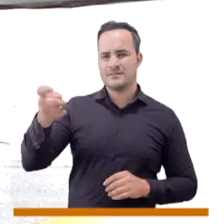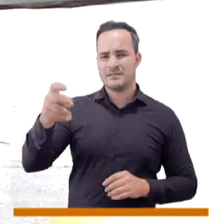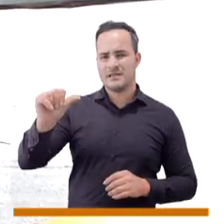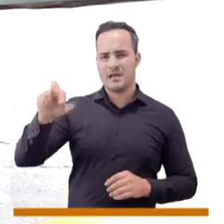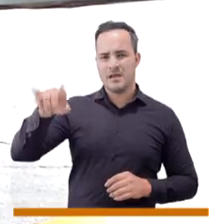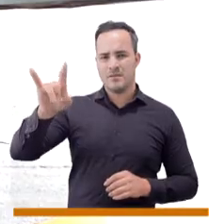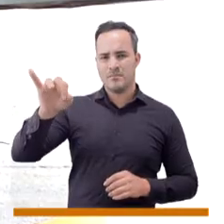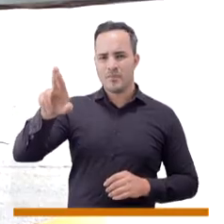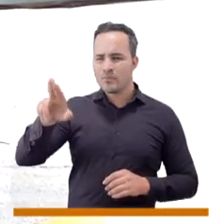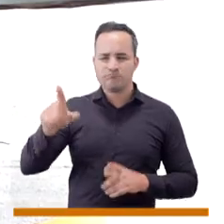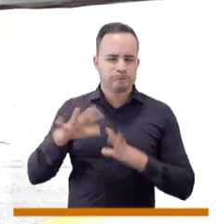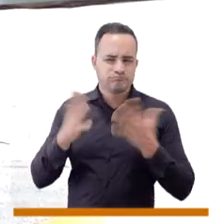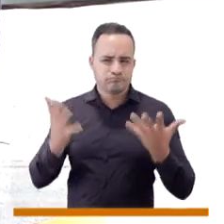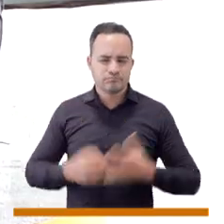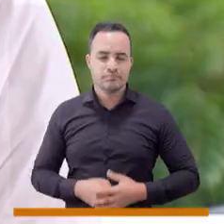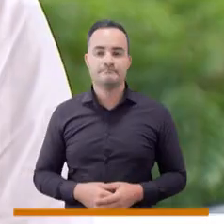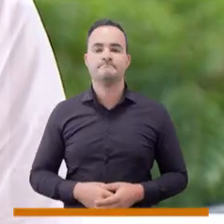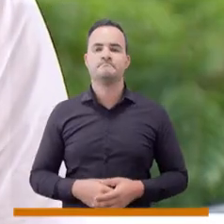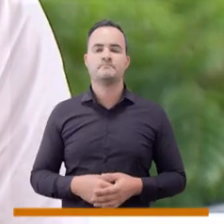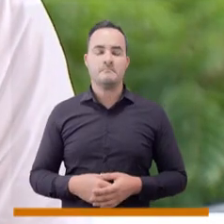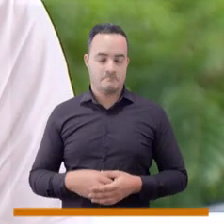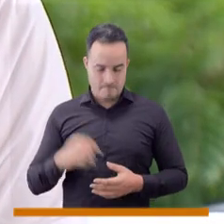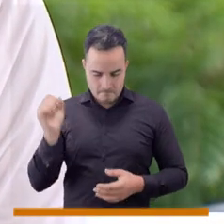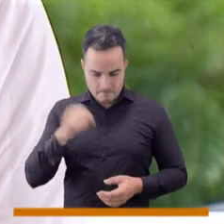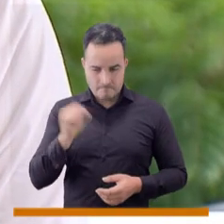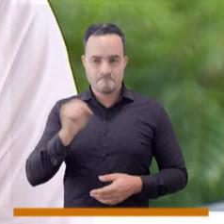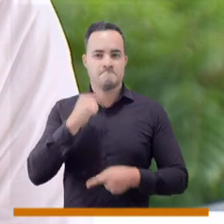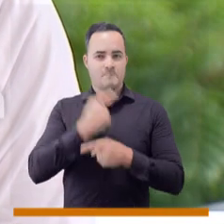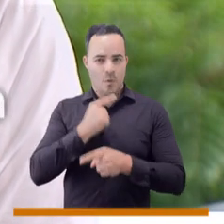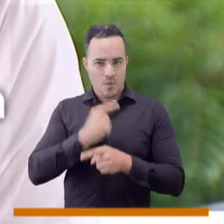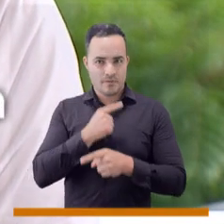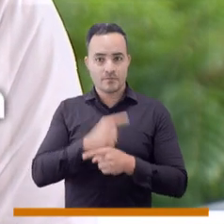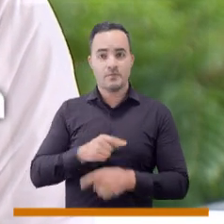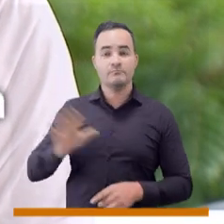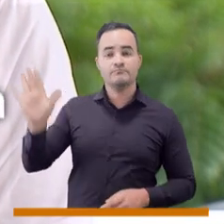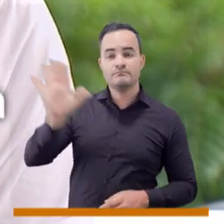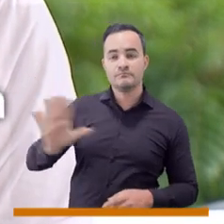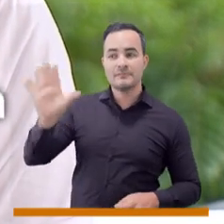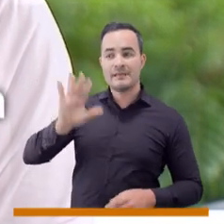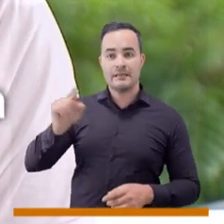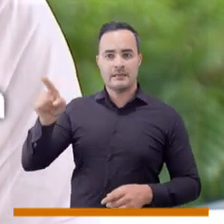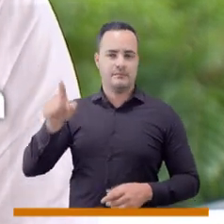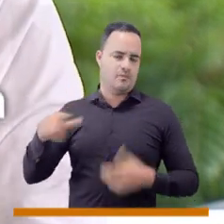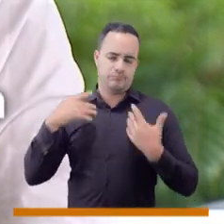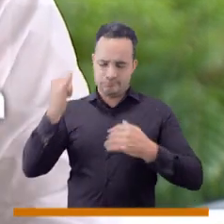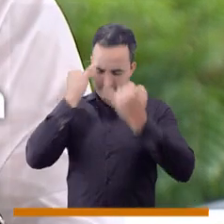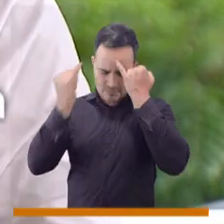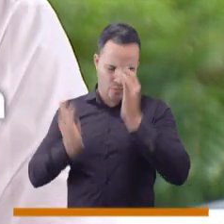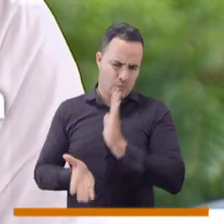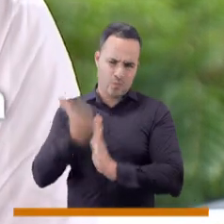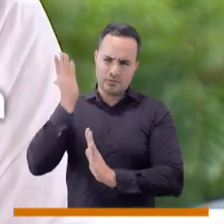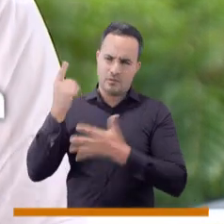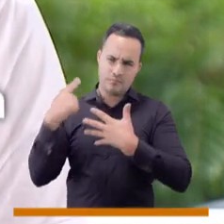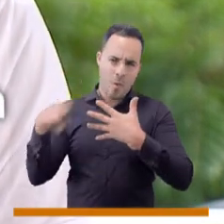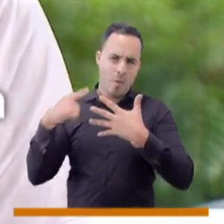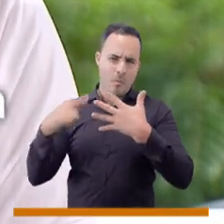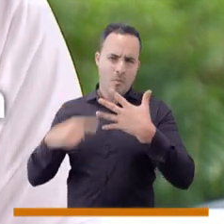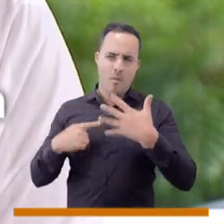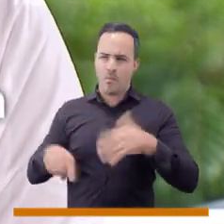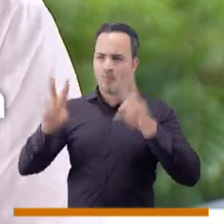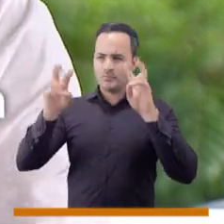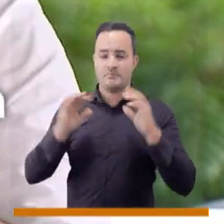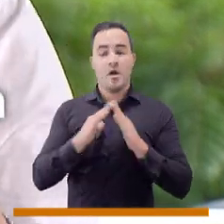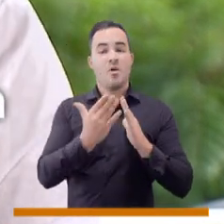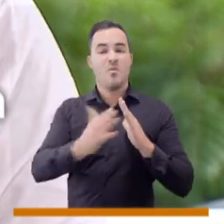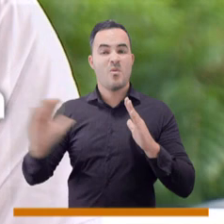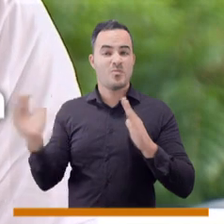esa experiencia exitosa? Catherine, mire, Singapur hoy es innovador en todos los aspectos, desde el punto de